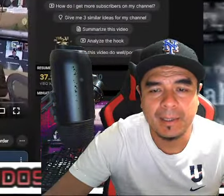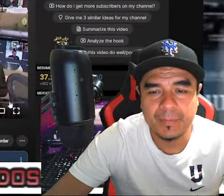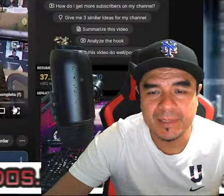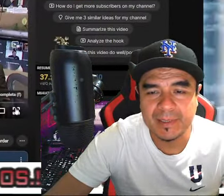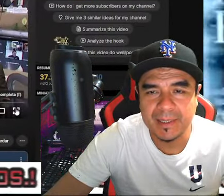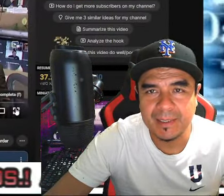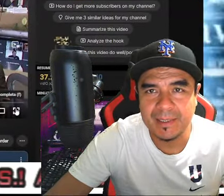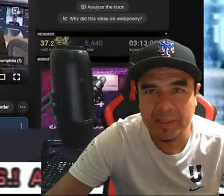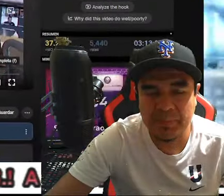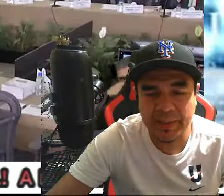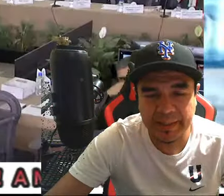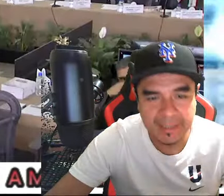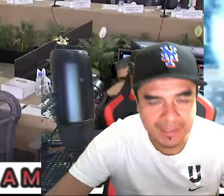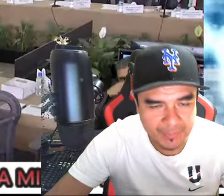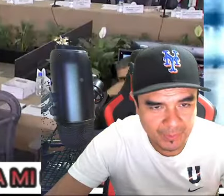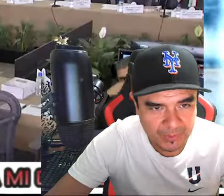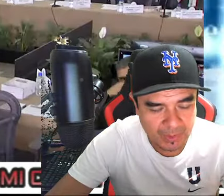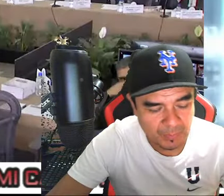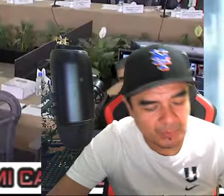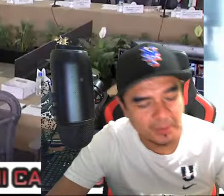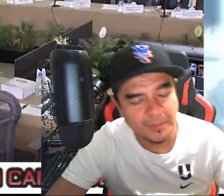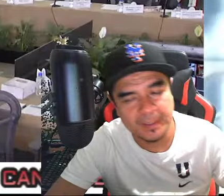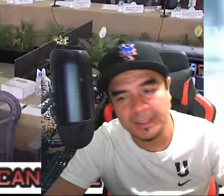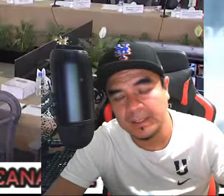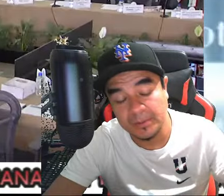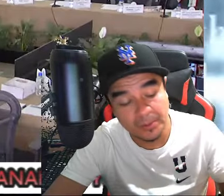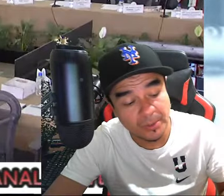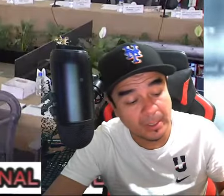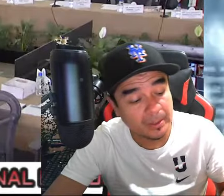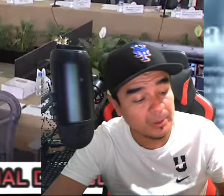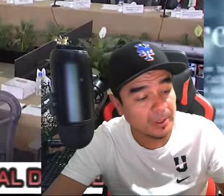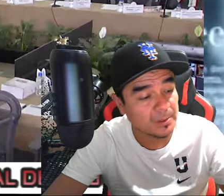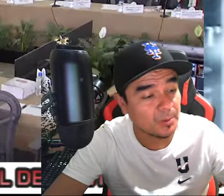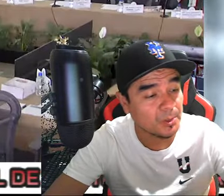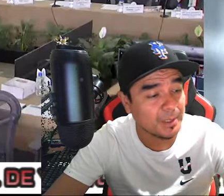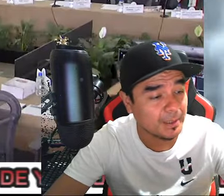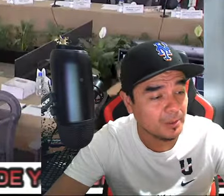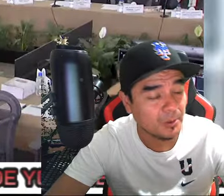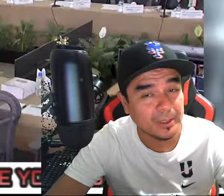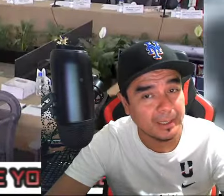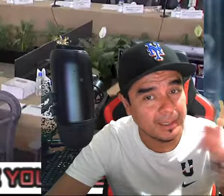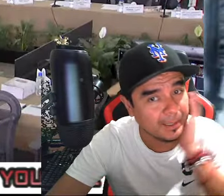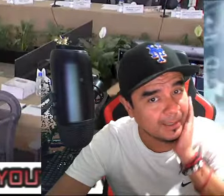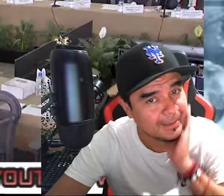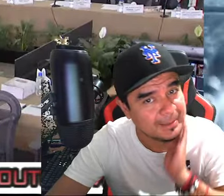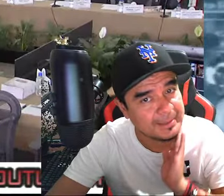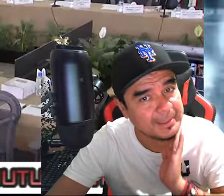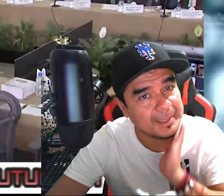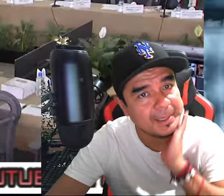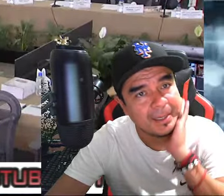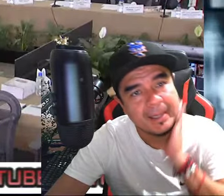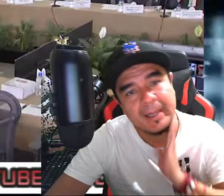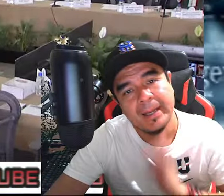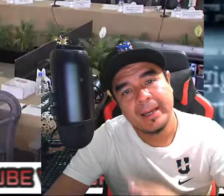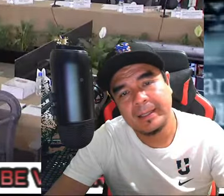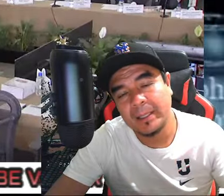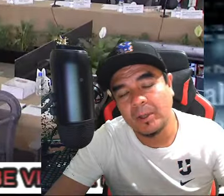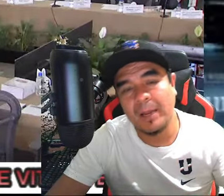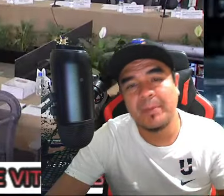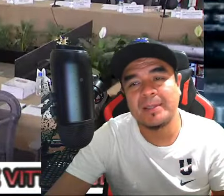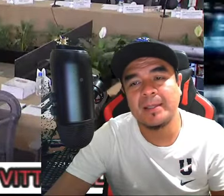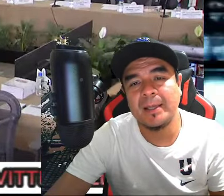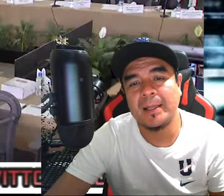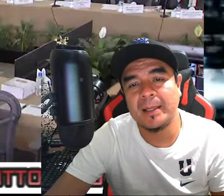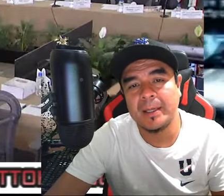al representante del PRD, amigos, el diputado Fernández Noroña. Quiero que escuchen lo que les dice tanto